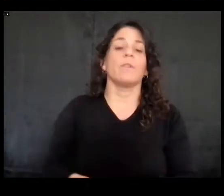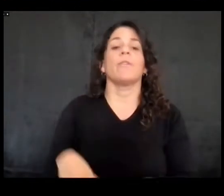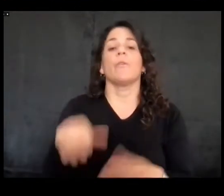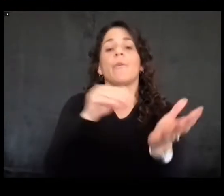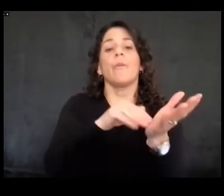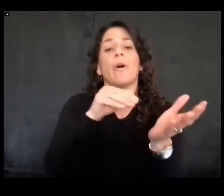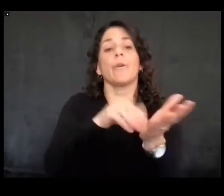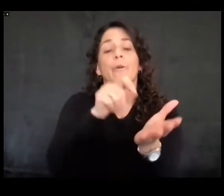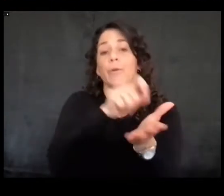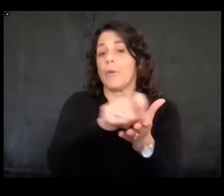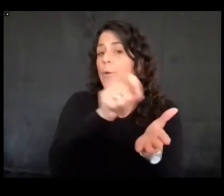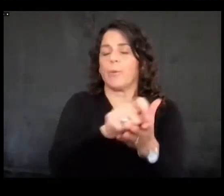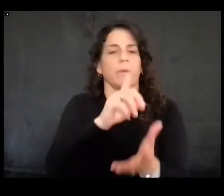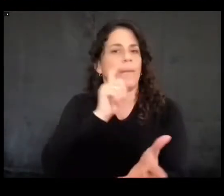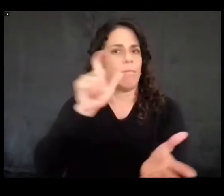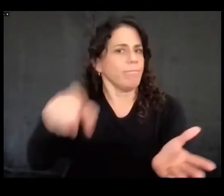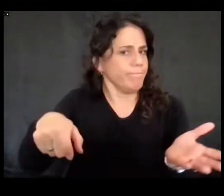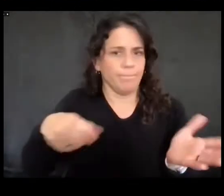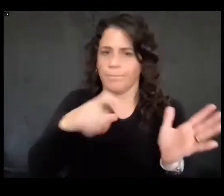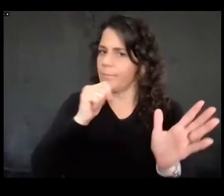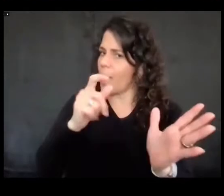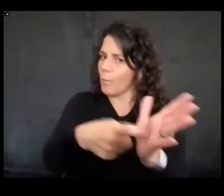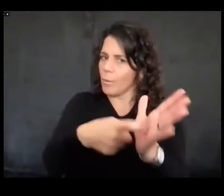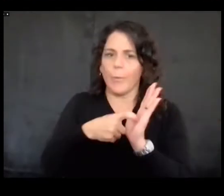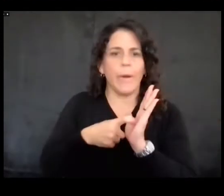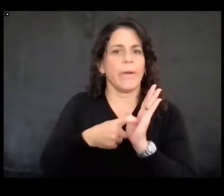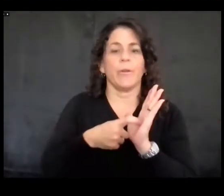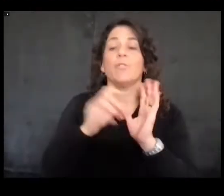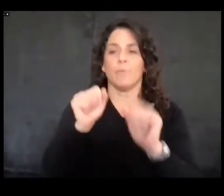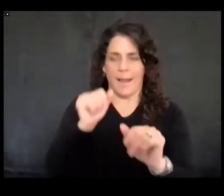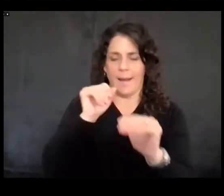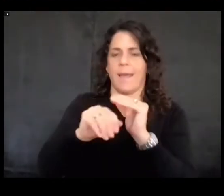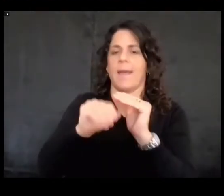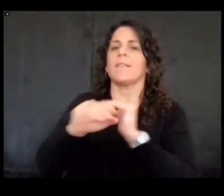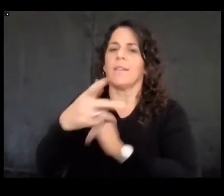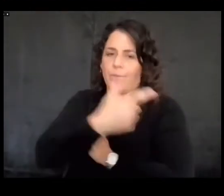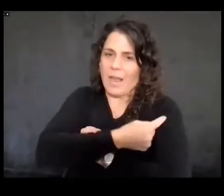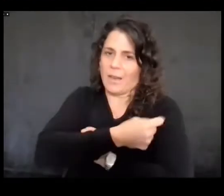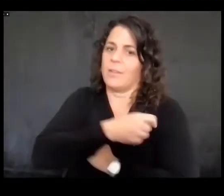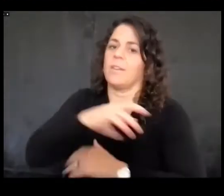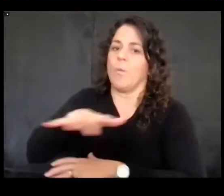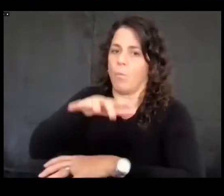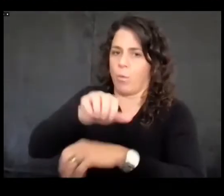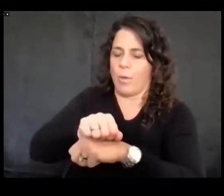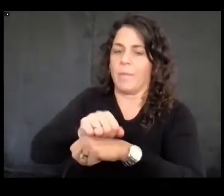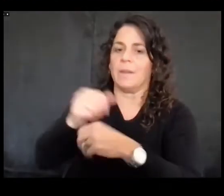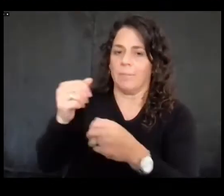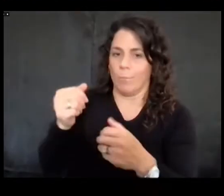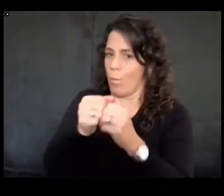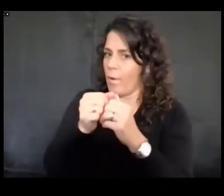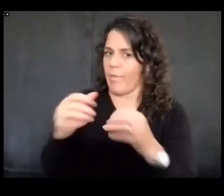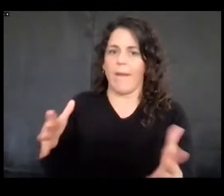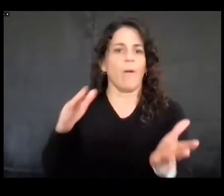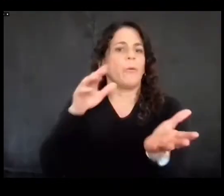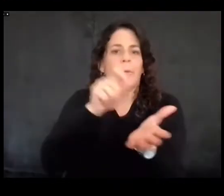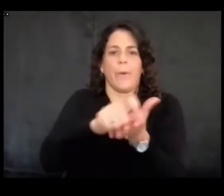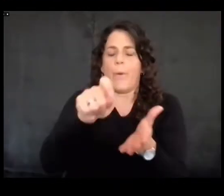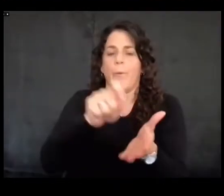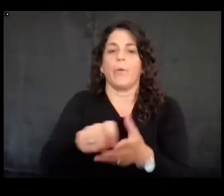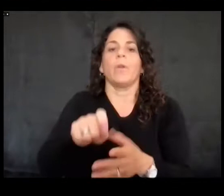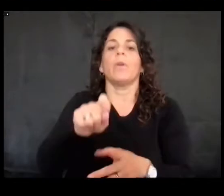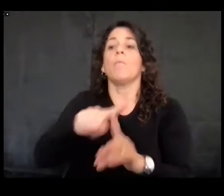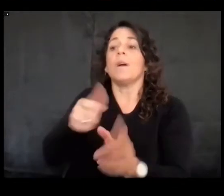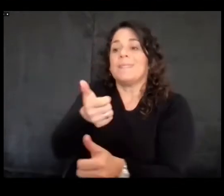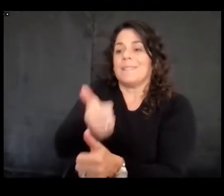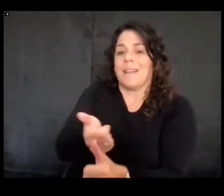médicos y los doctores no son no se necesitan notas del doctor para ser vacunado una sistema nosotros pedimos